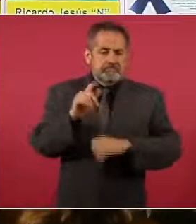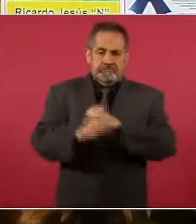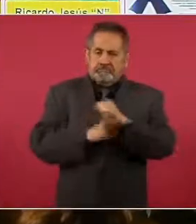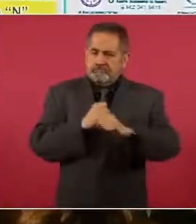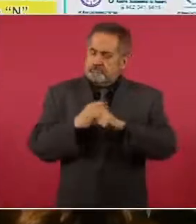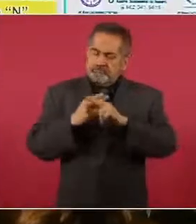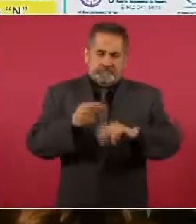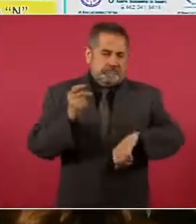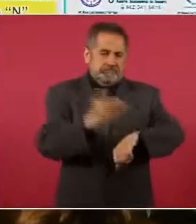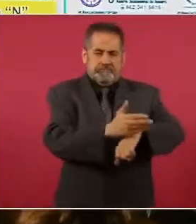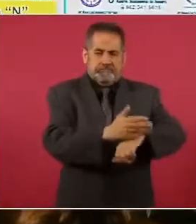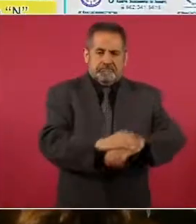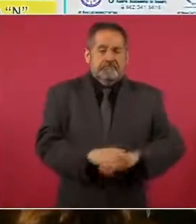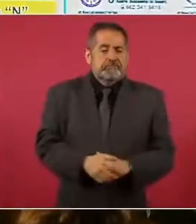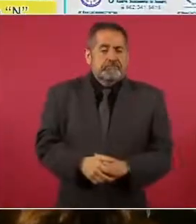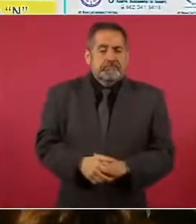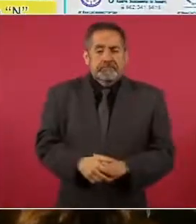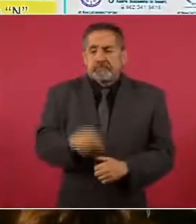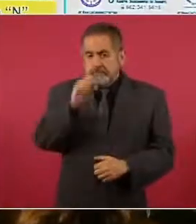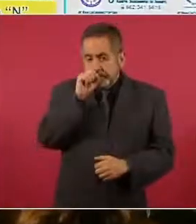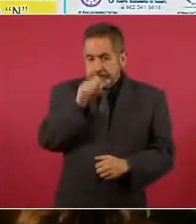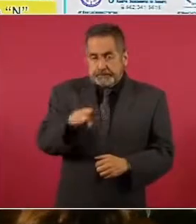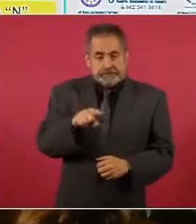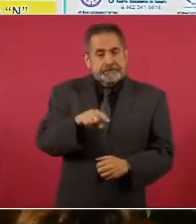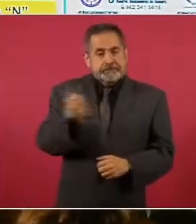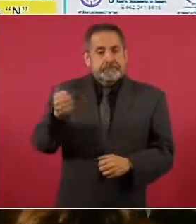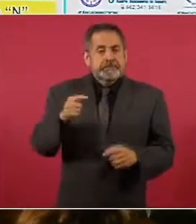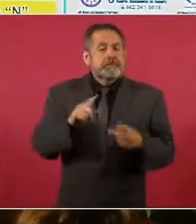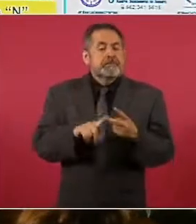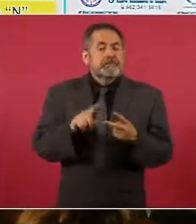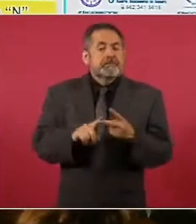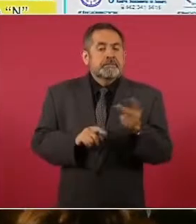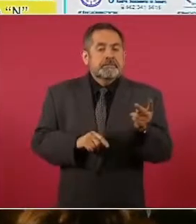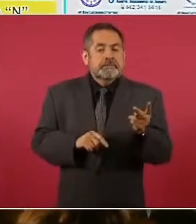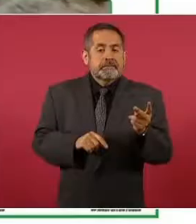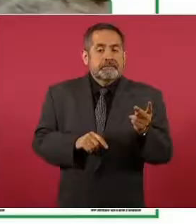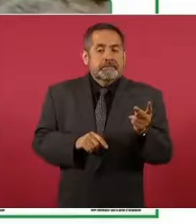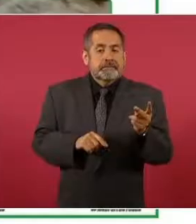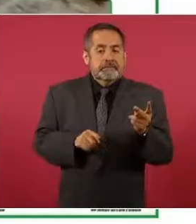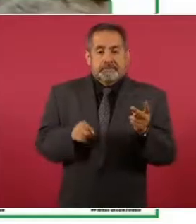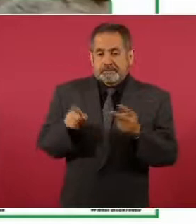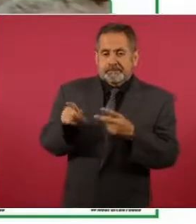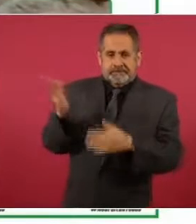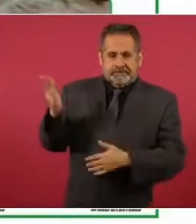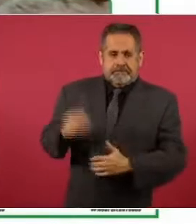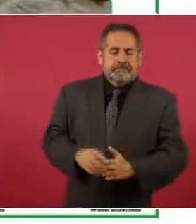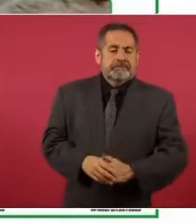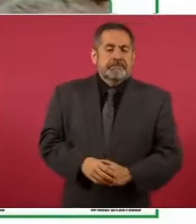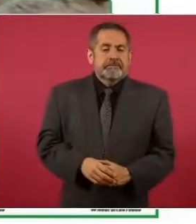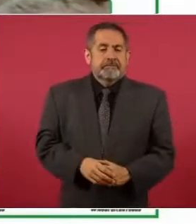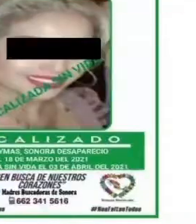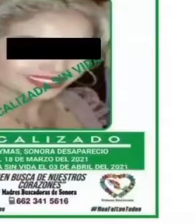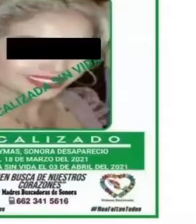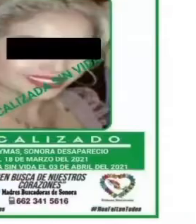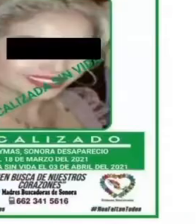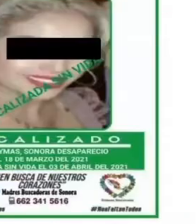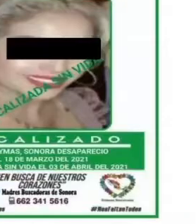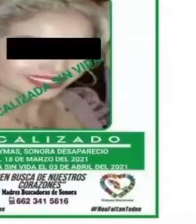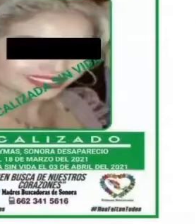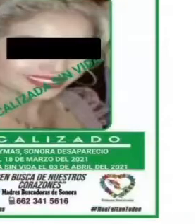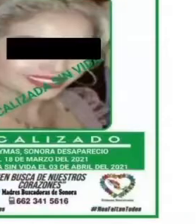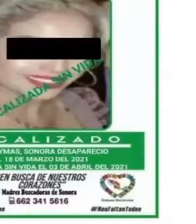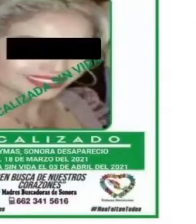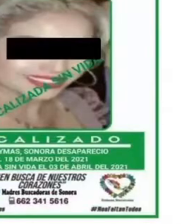Siguiente. También el caso del feminicida Heriberto N., quien fue condenado